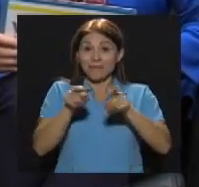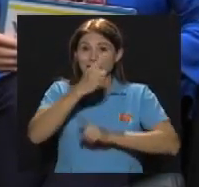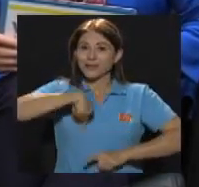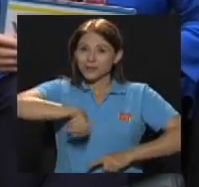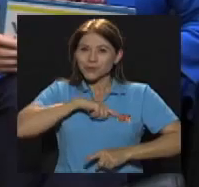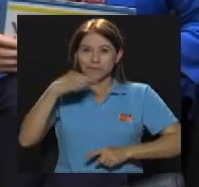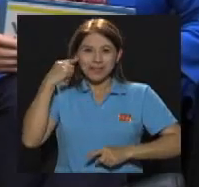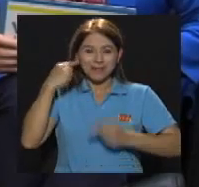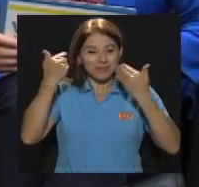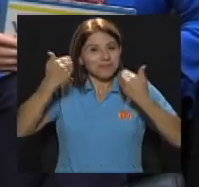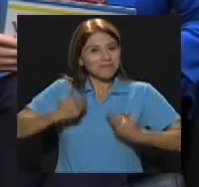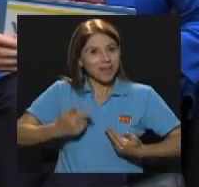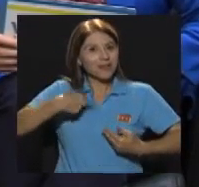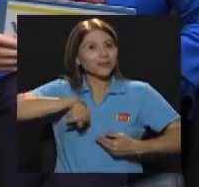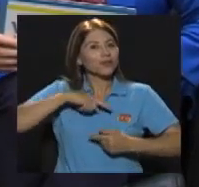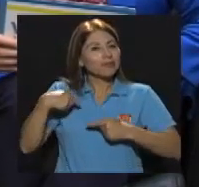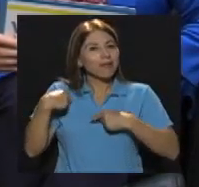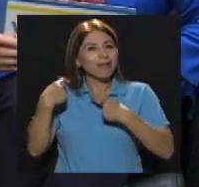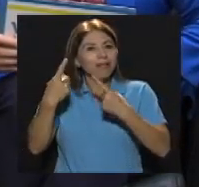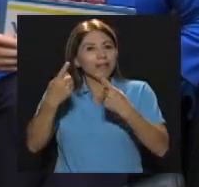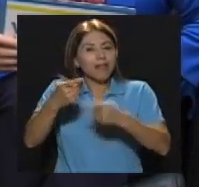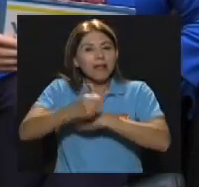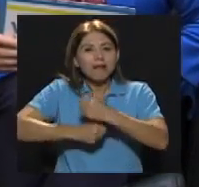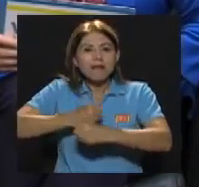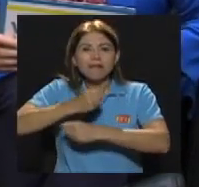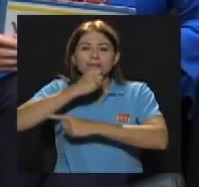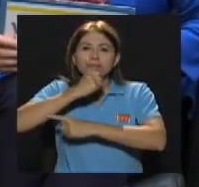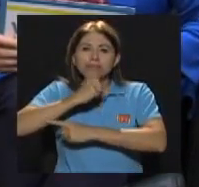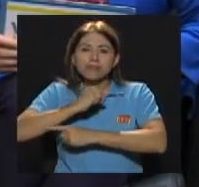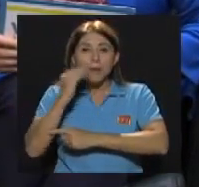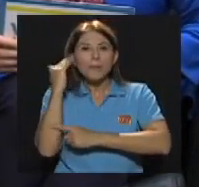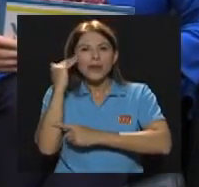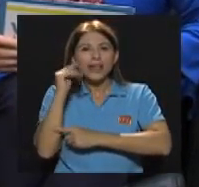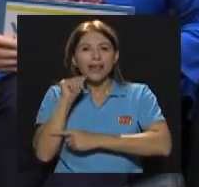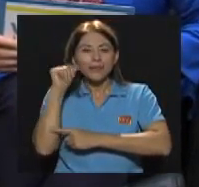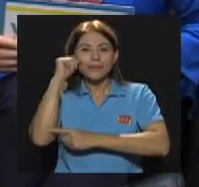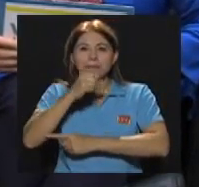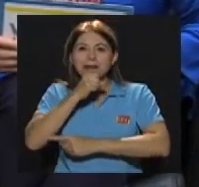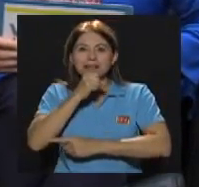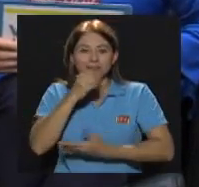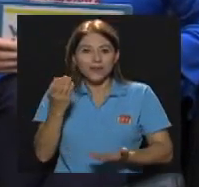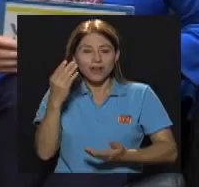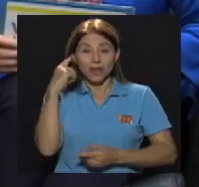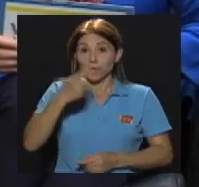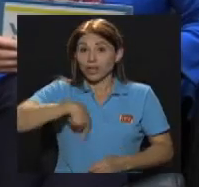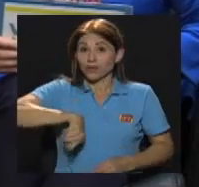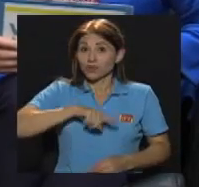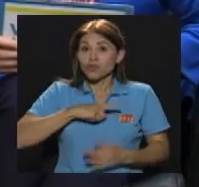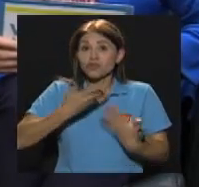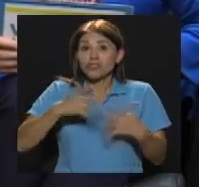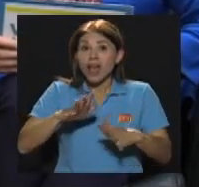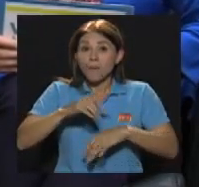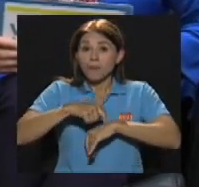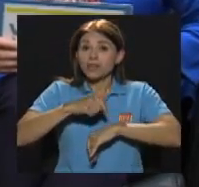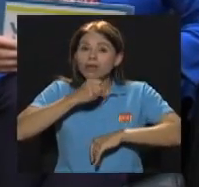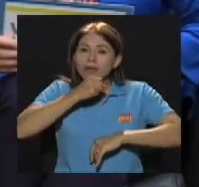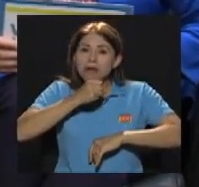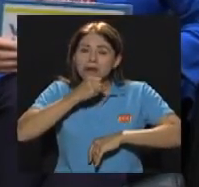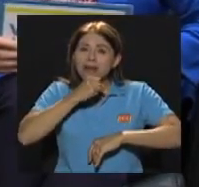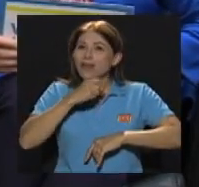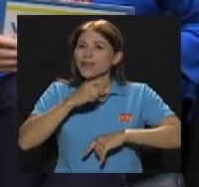enrumbarnos hacia la edad adulta mayor. ¿Y por qué la adulta mayor? Bueno, porque no tenemos la misma capacidad, la misma movilidad, ¿verdad?